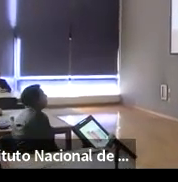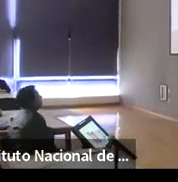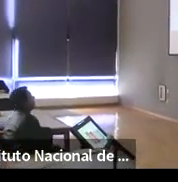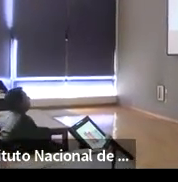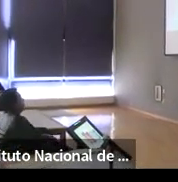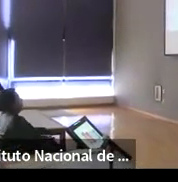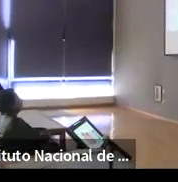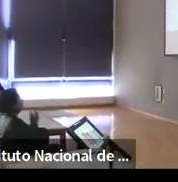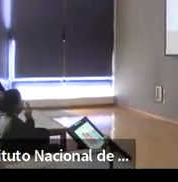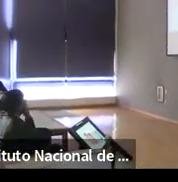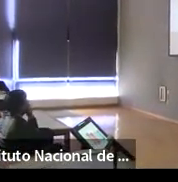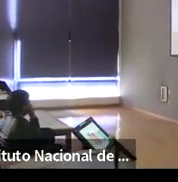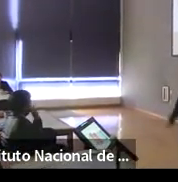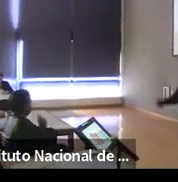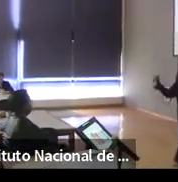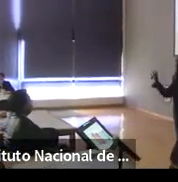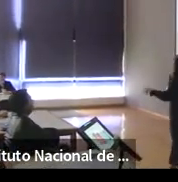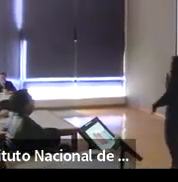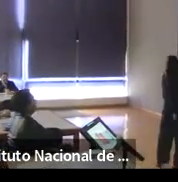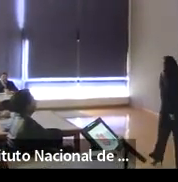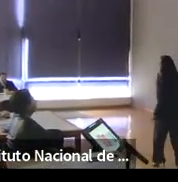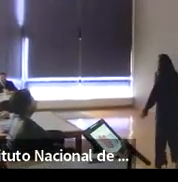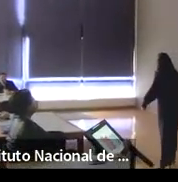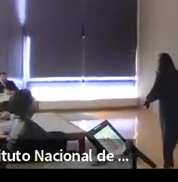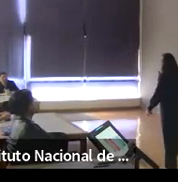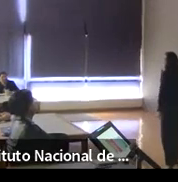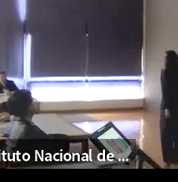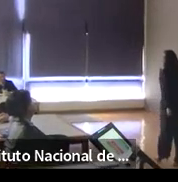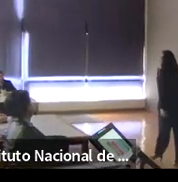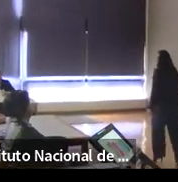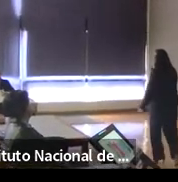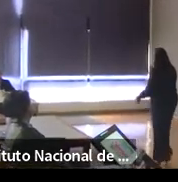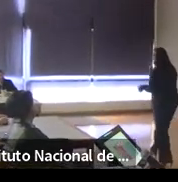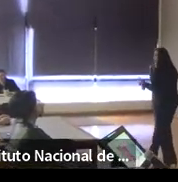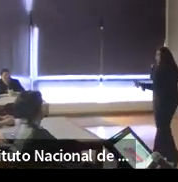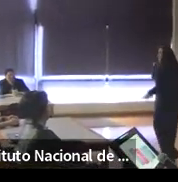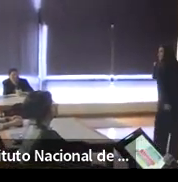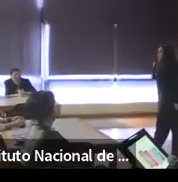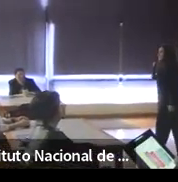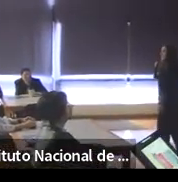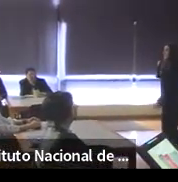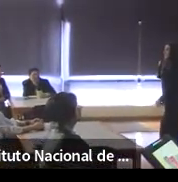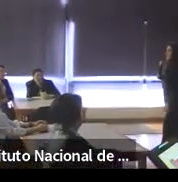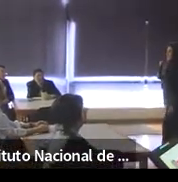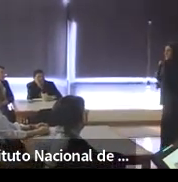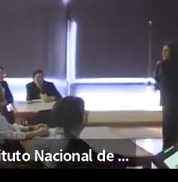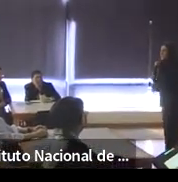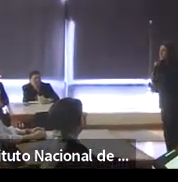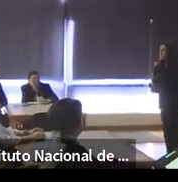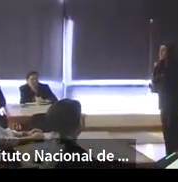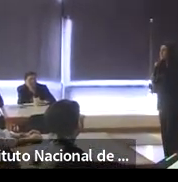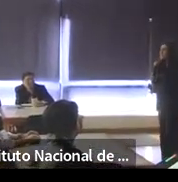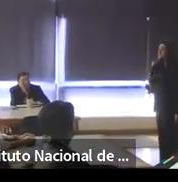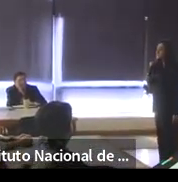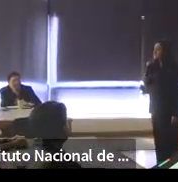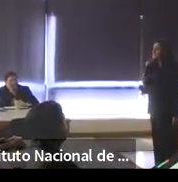por qué en algún otro foro lo he hecho y algunos contestaron Yo pienso que me